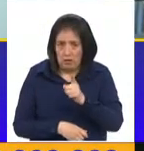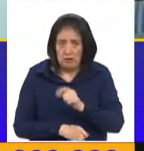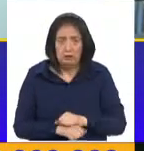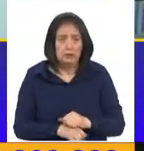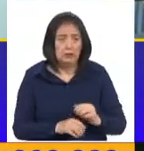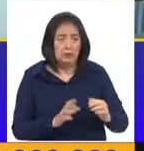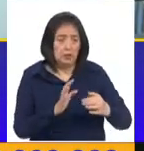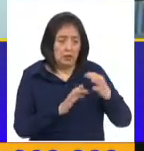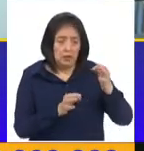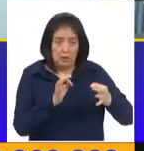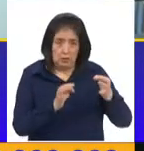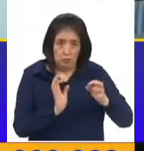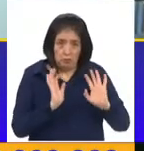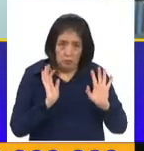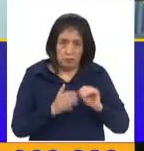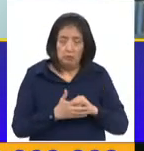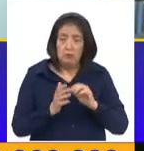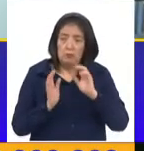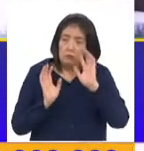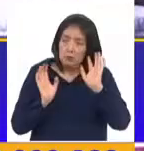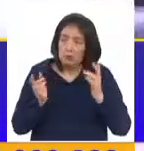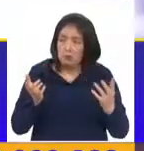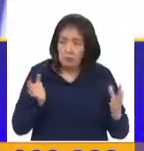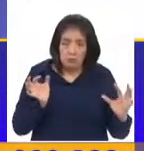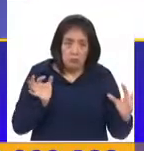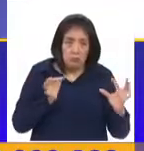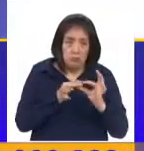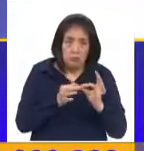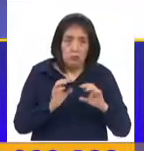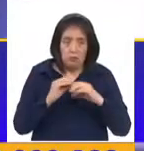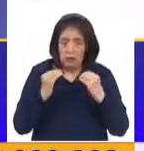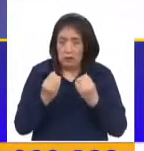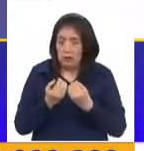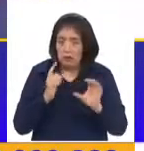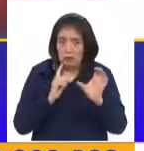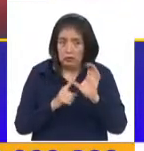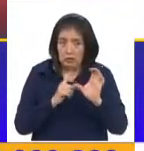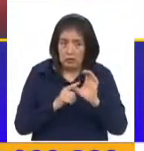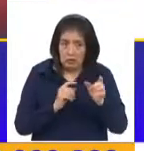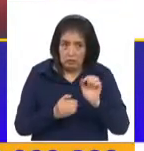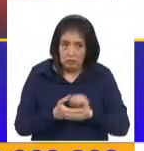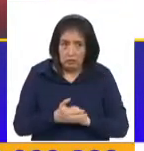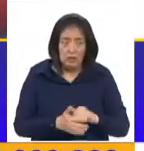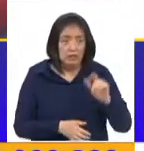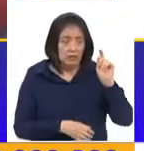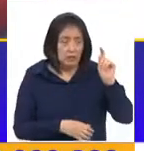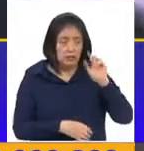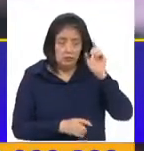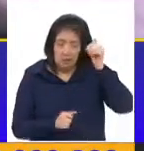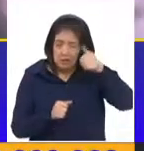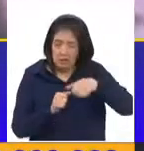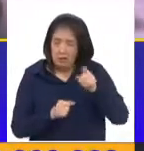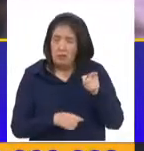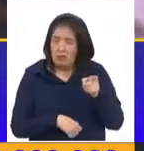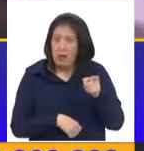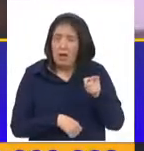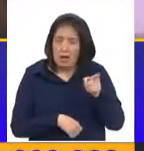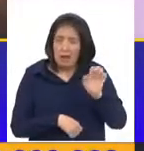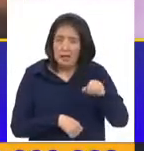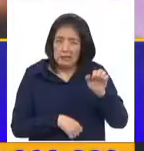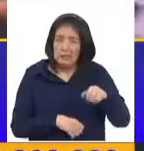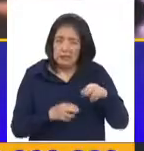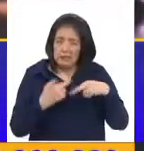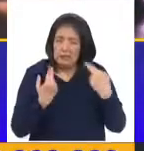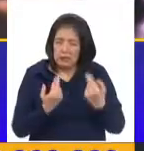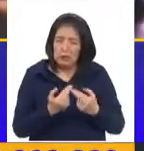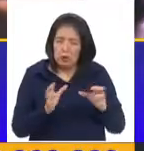el juicio oral que se le sigue por sus presuntos vínculos con la organización terrorista, el testigo recordó que Bermejo se reunió con